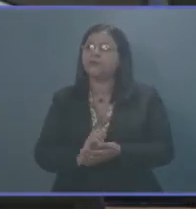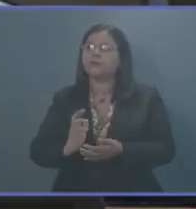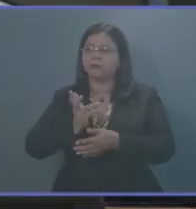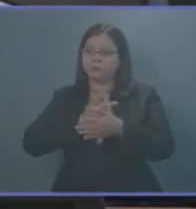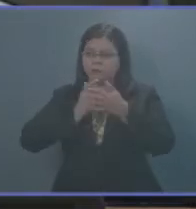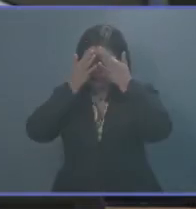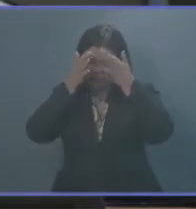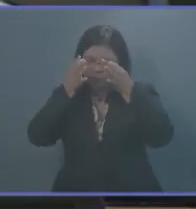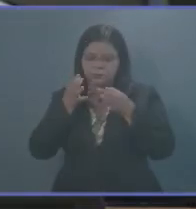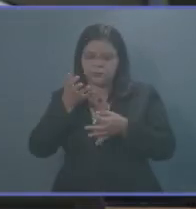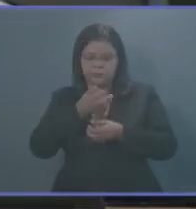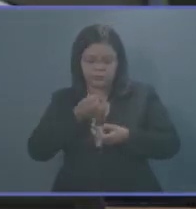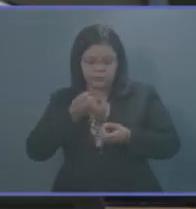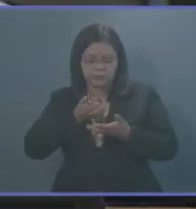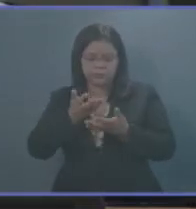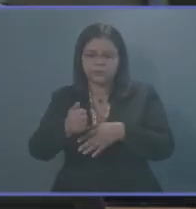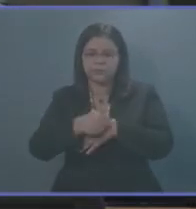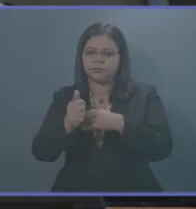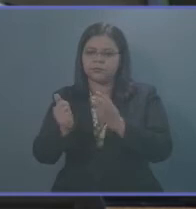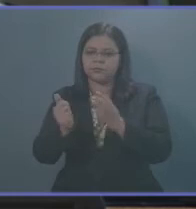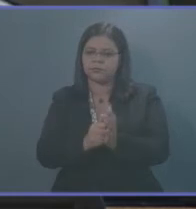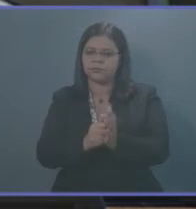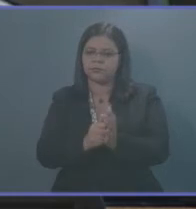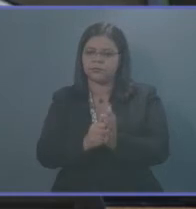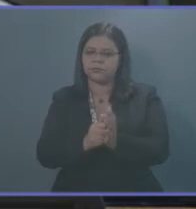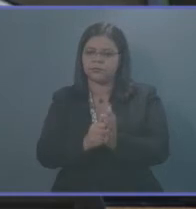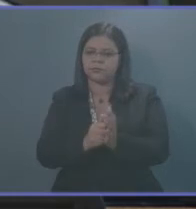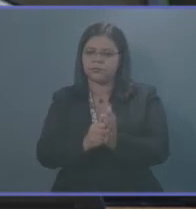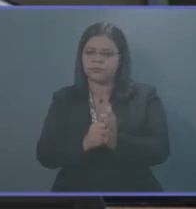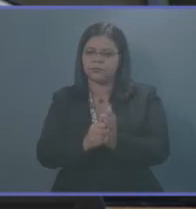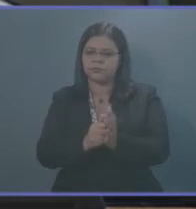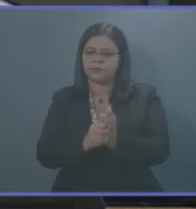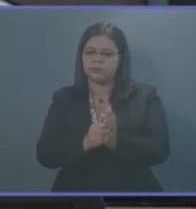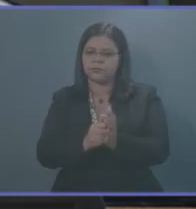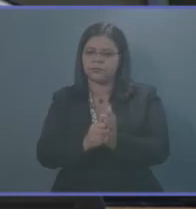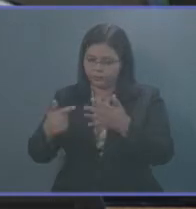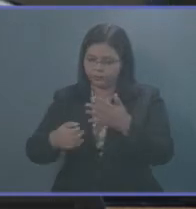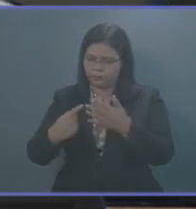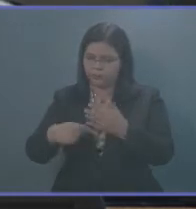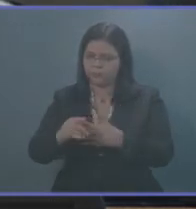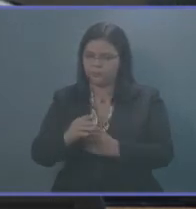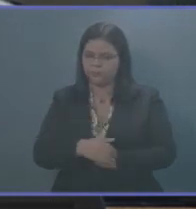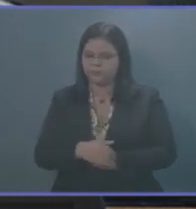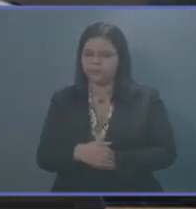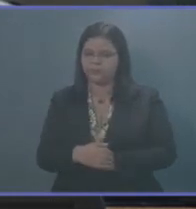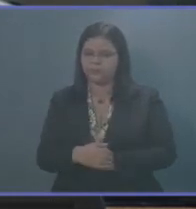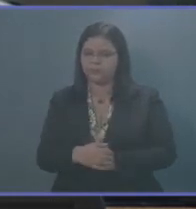del conocimiento del Pleno Legislativo para los efectos consiguientes.